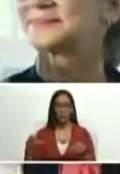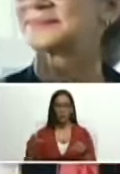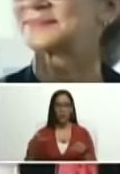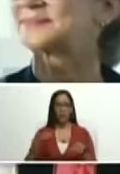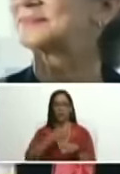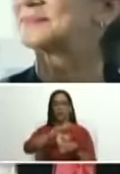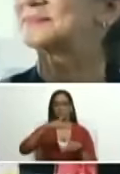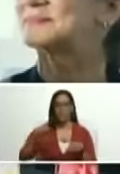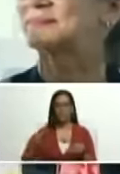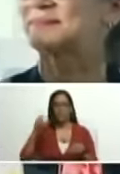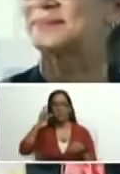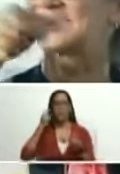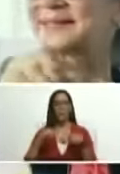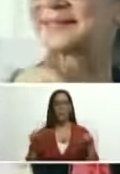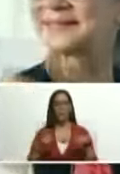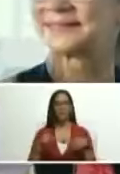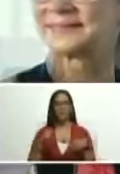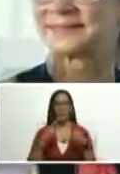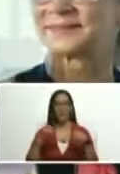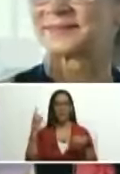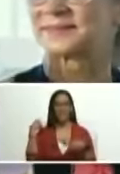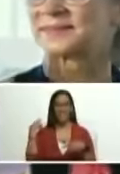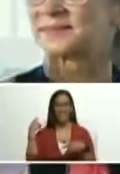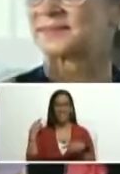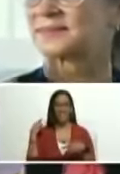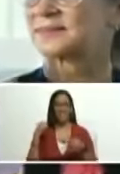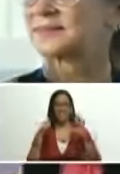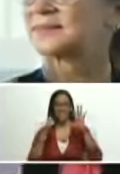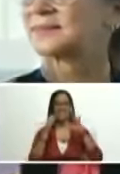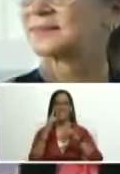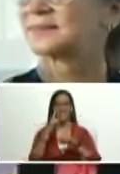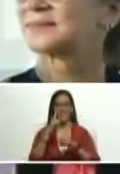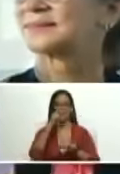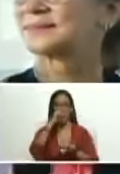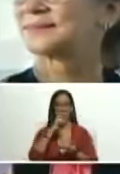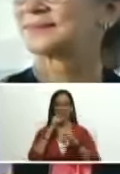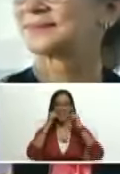cumpleaños. Cumplí años ayer, 61 ruedas ya.